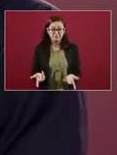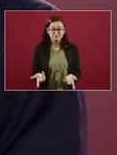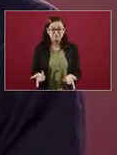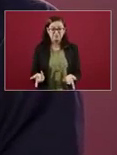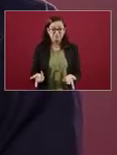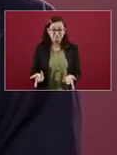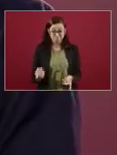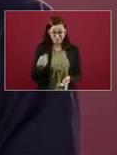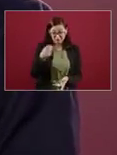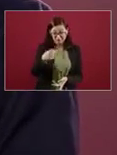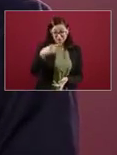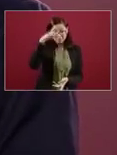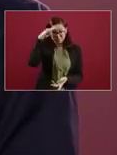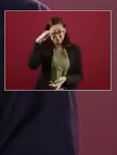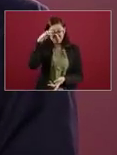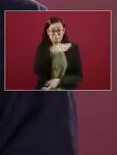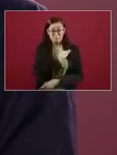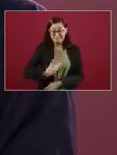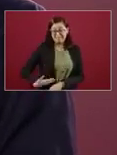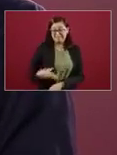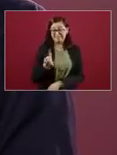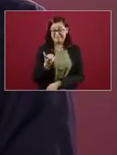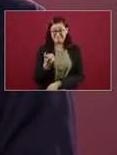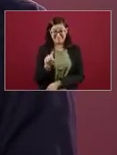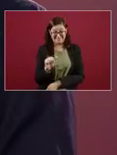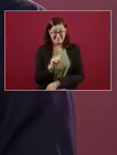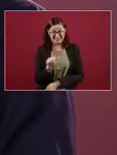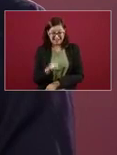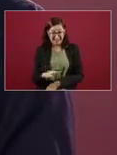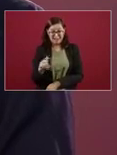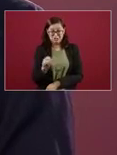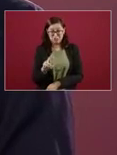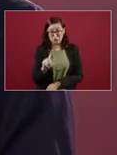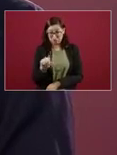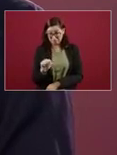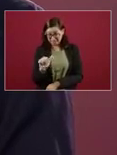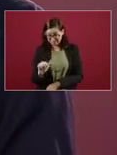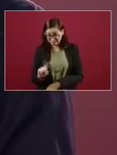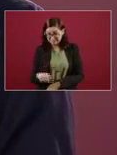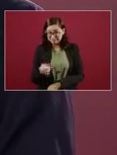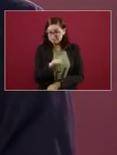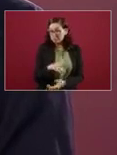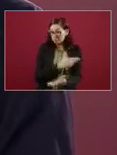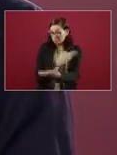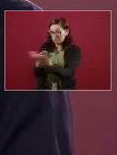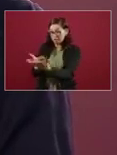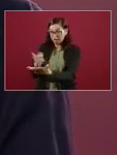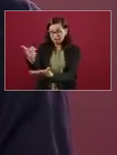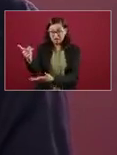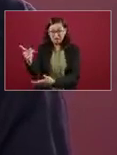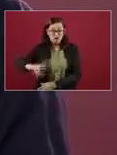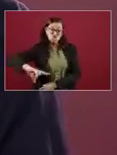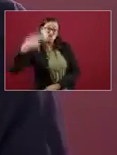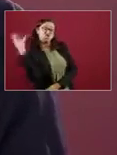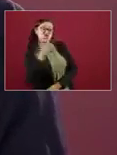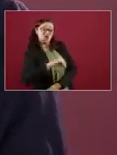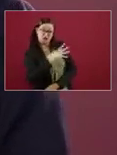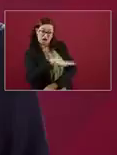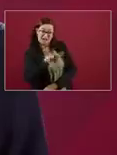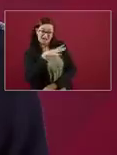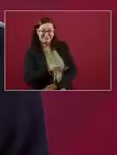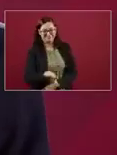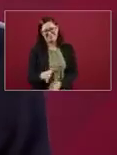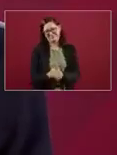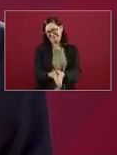al presidente Díaz Ordaz le rechazaban sus ternas?